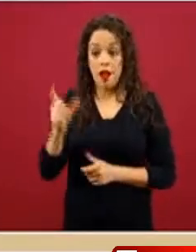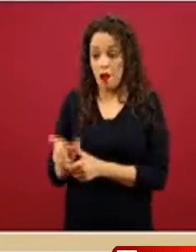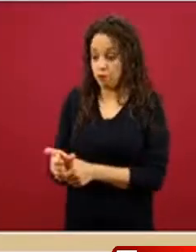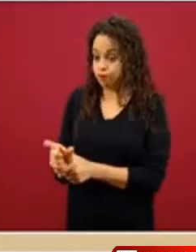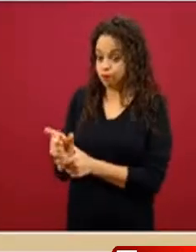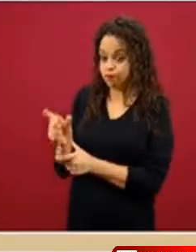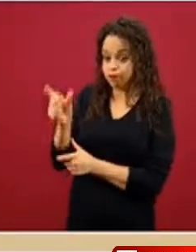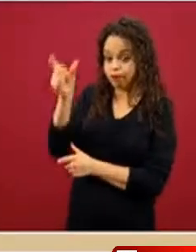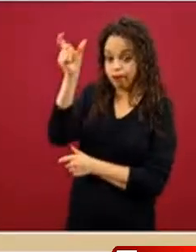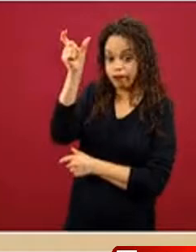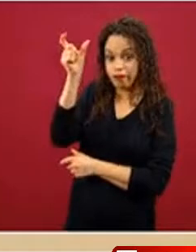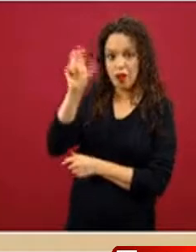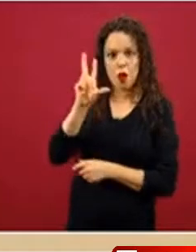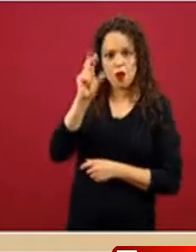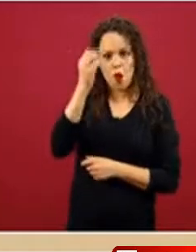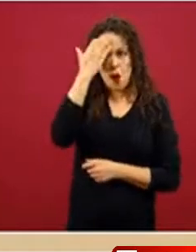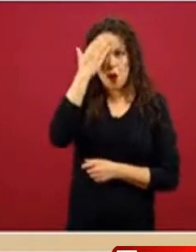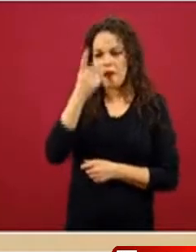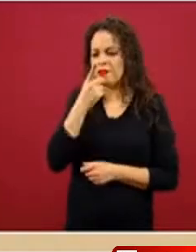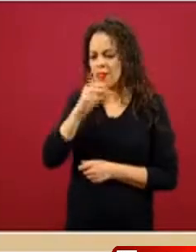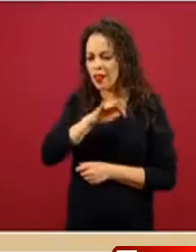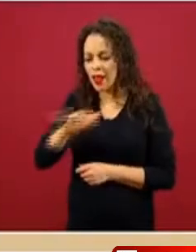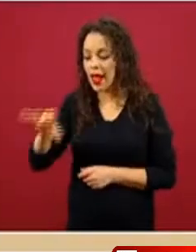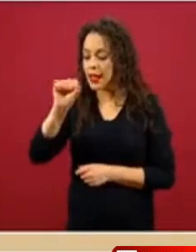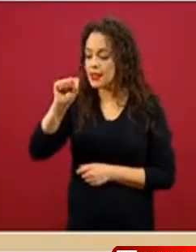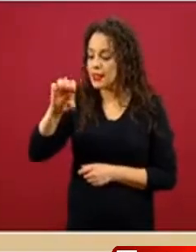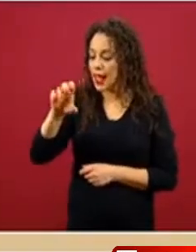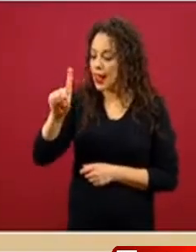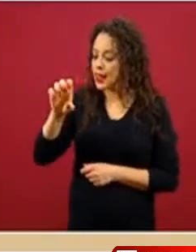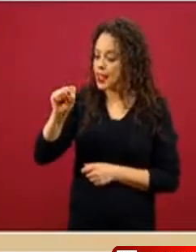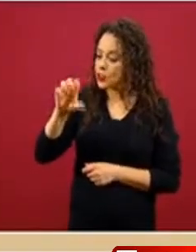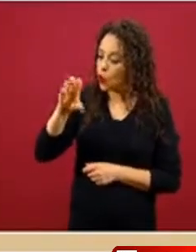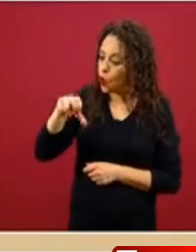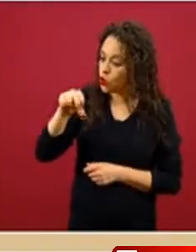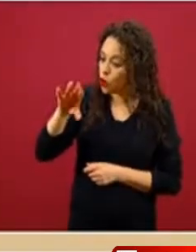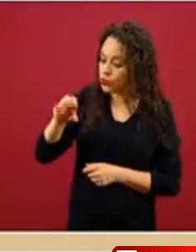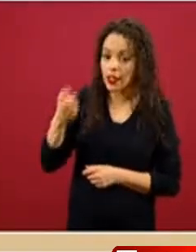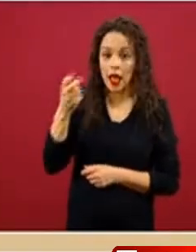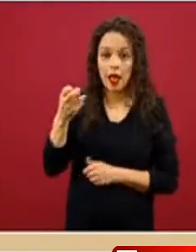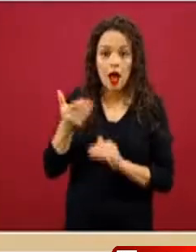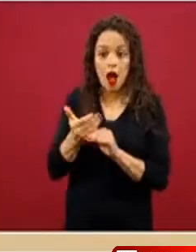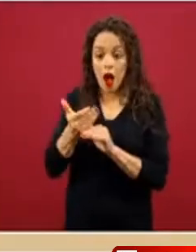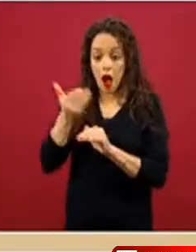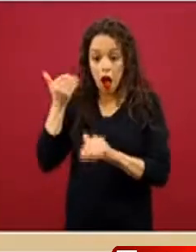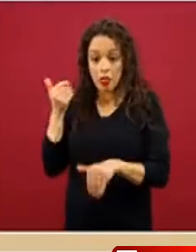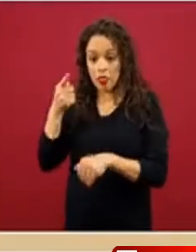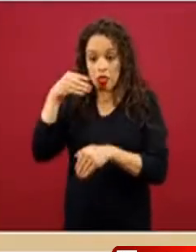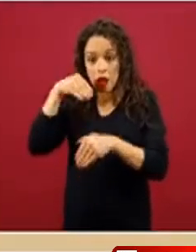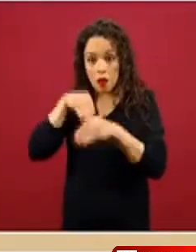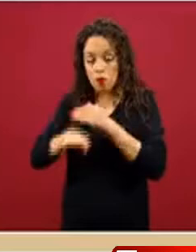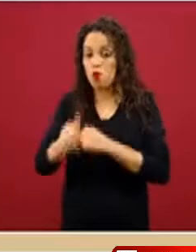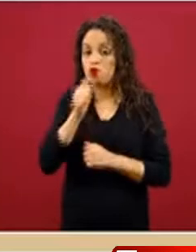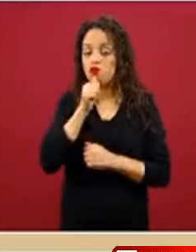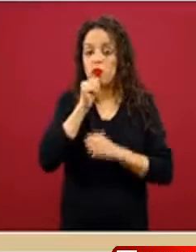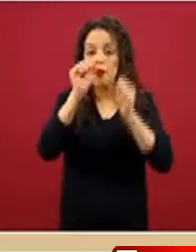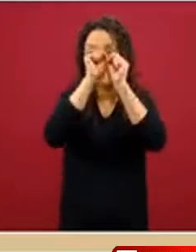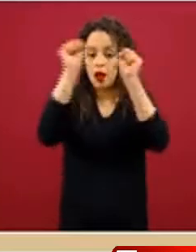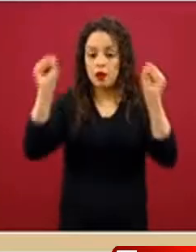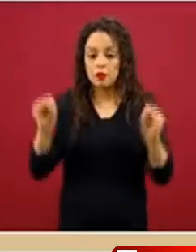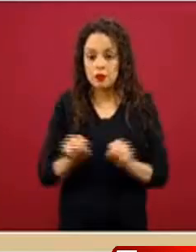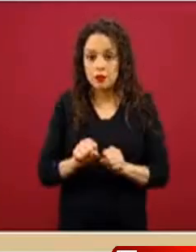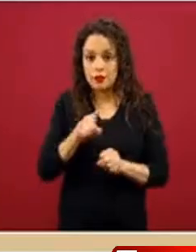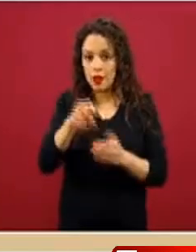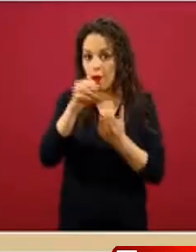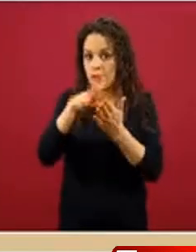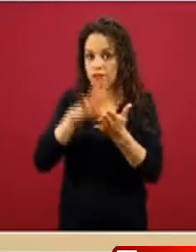dice se desconoce, estas son las pruebas que precisamente ya habían ingresado antes de que se instalara el sistema que preguntaba